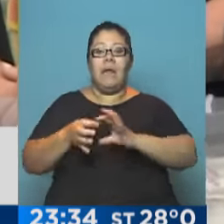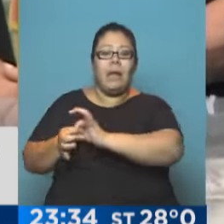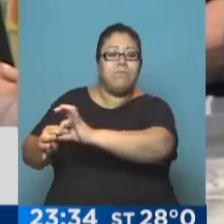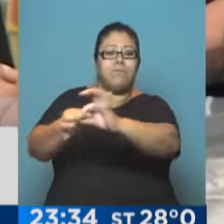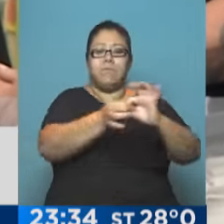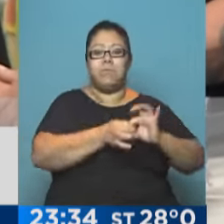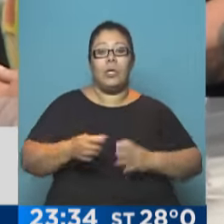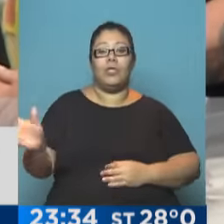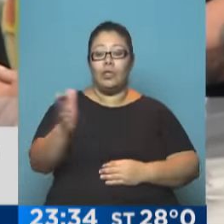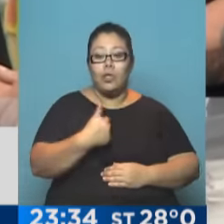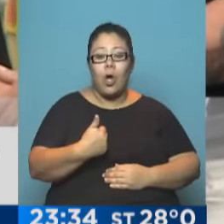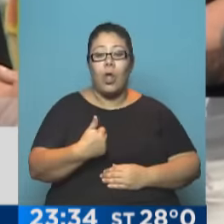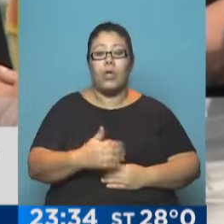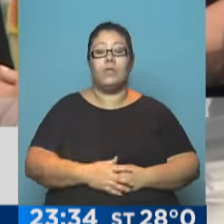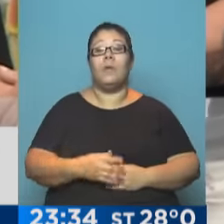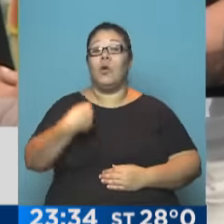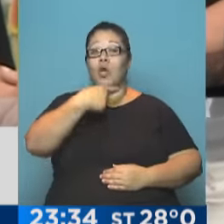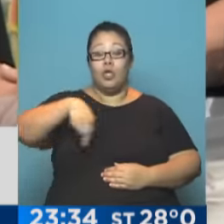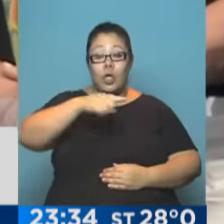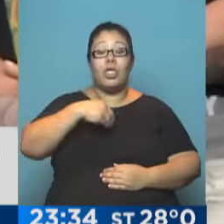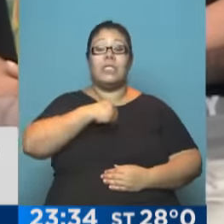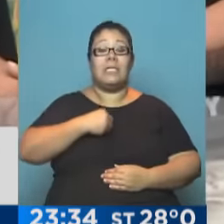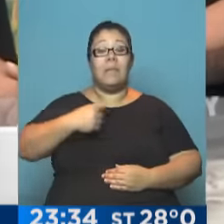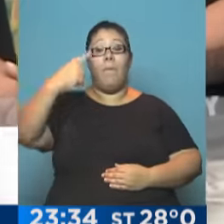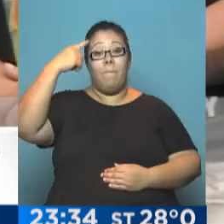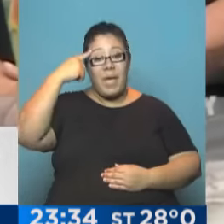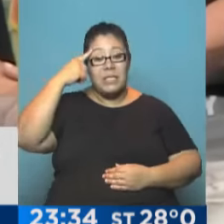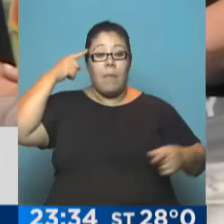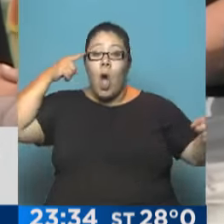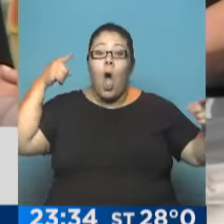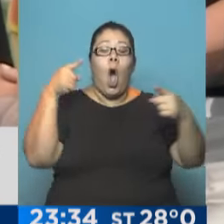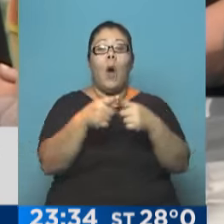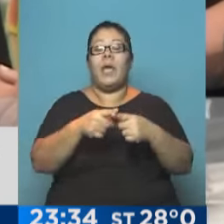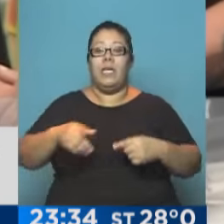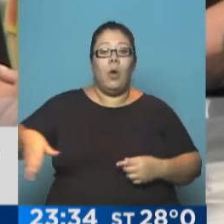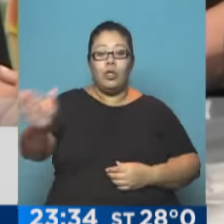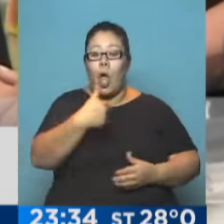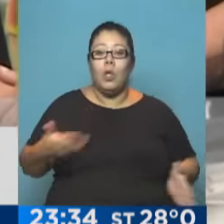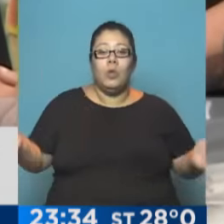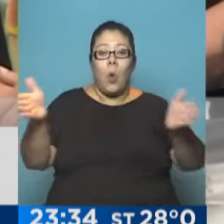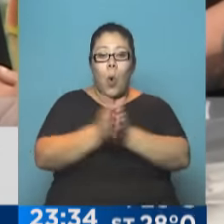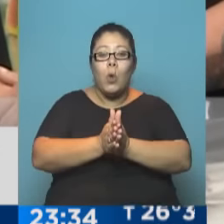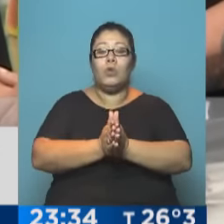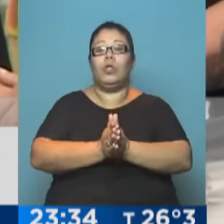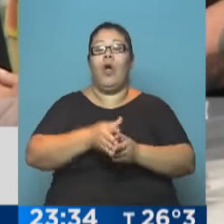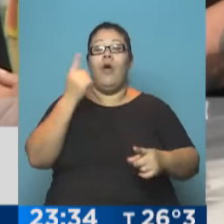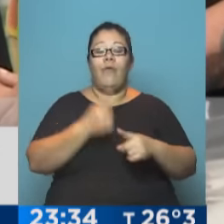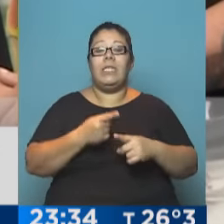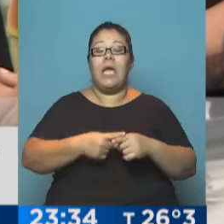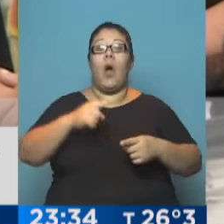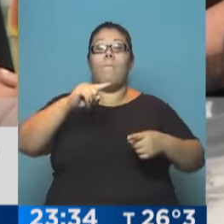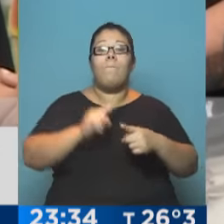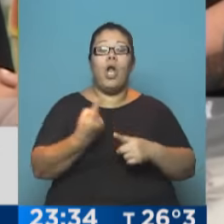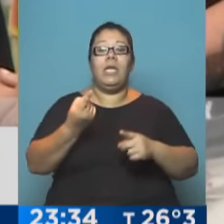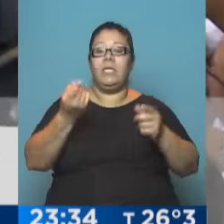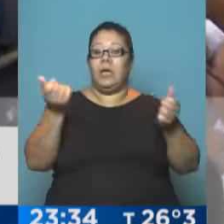se celebra romper lo que sentimos y lo que pensamos en pos de un objetivo común, se celebra bajar las banderas partidarias por un país